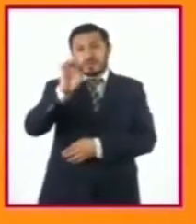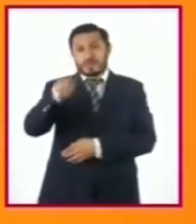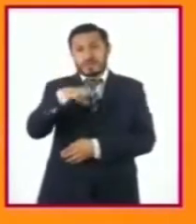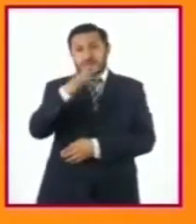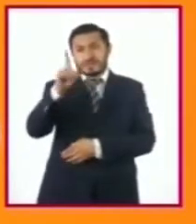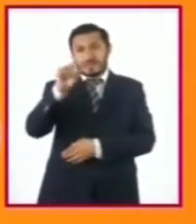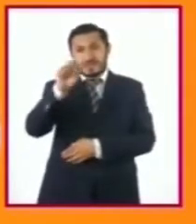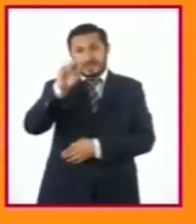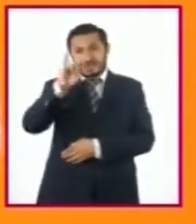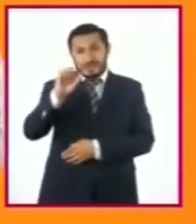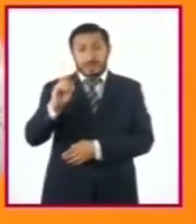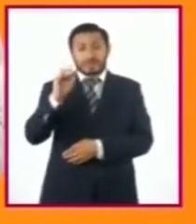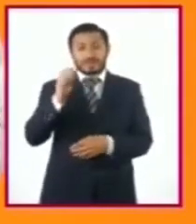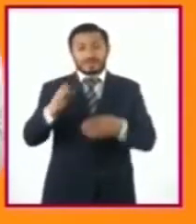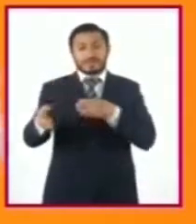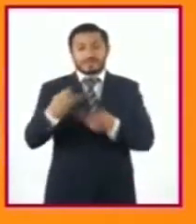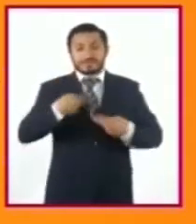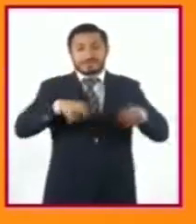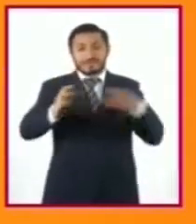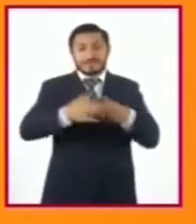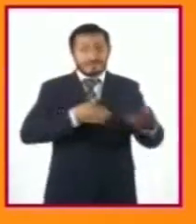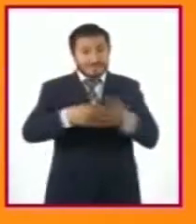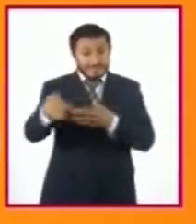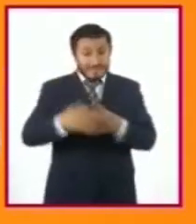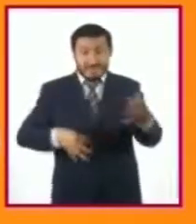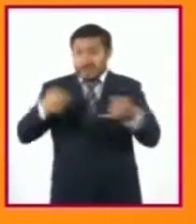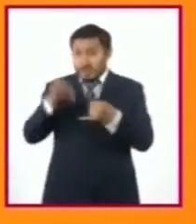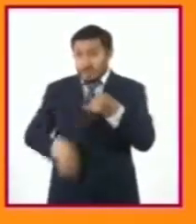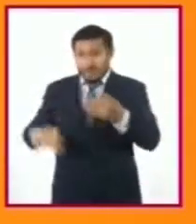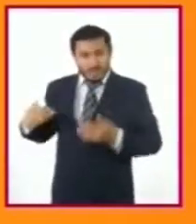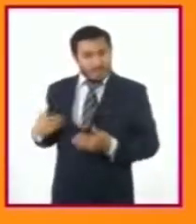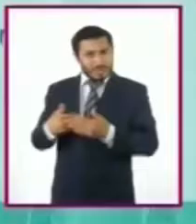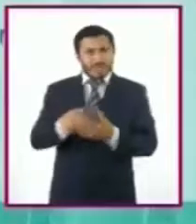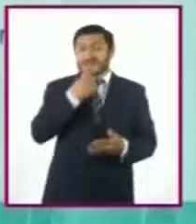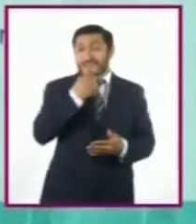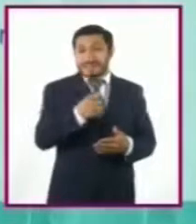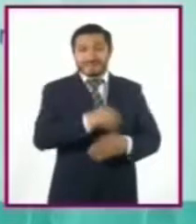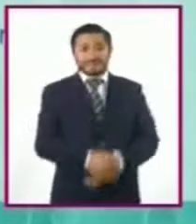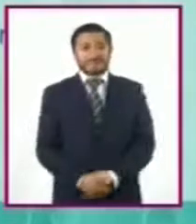del modernismo, la última corriente literaria que mencionamos.